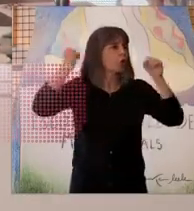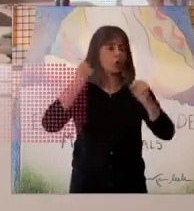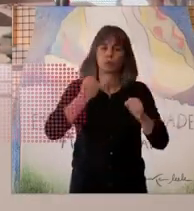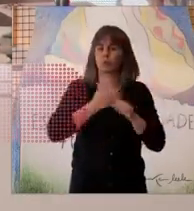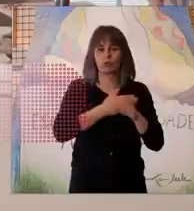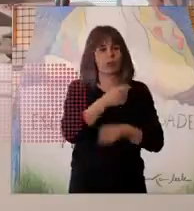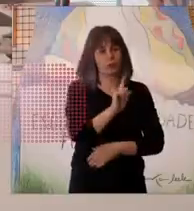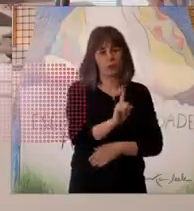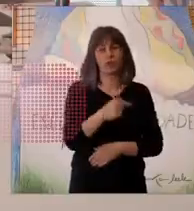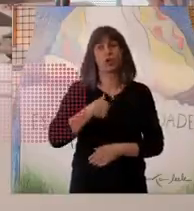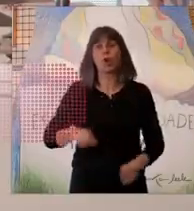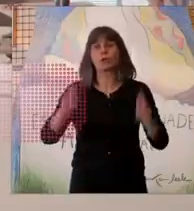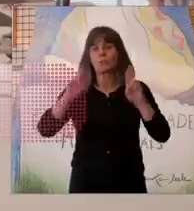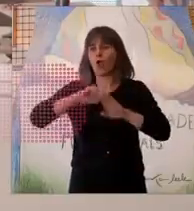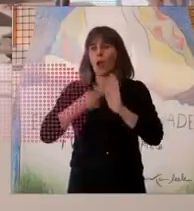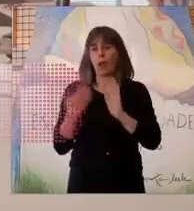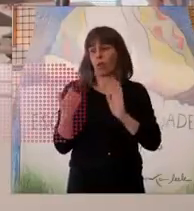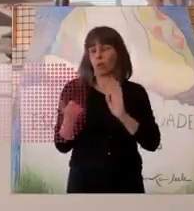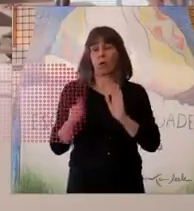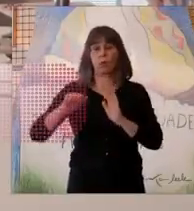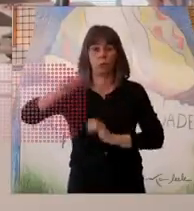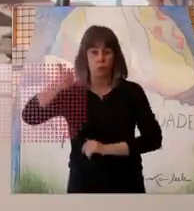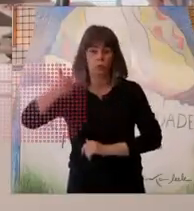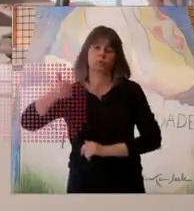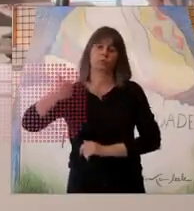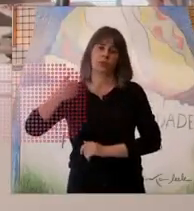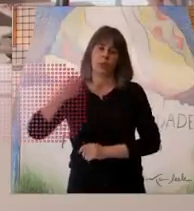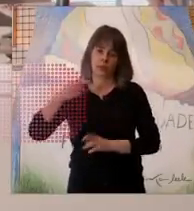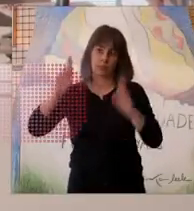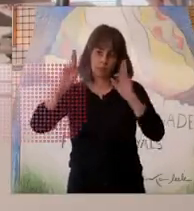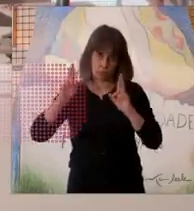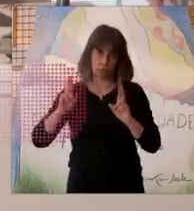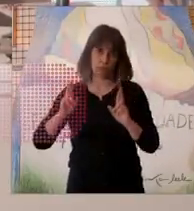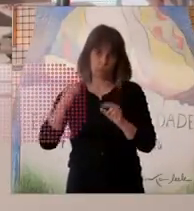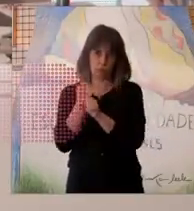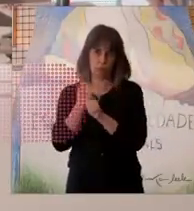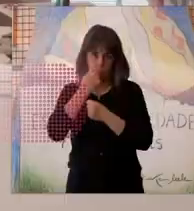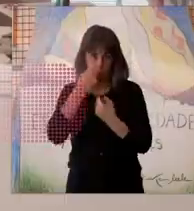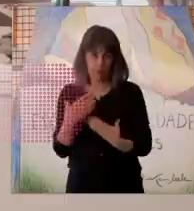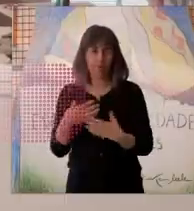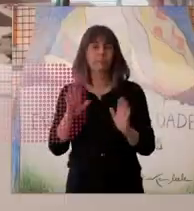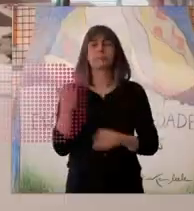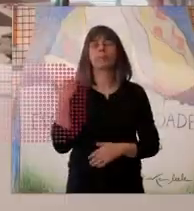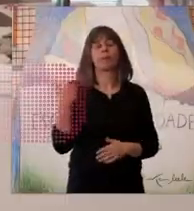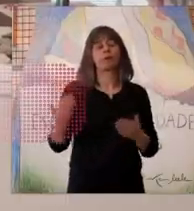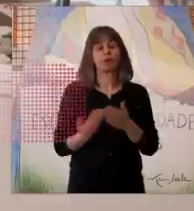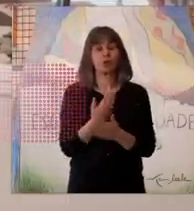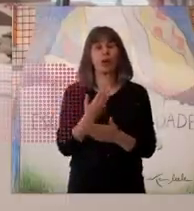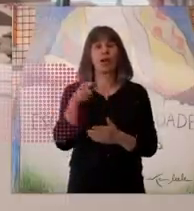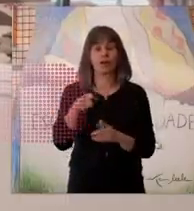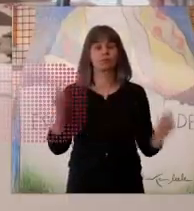trabajo pero el otro día por ejemplo cuando anunciaron la los nuevos nombramientos